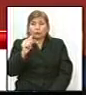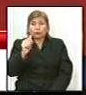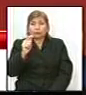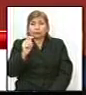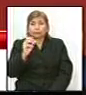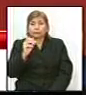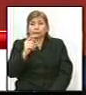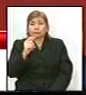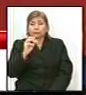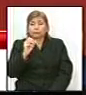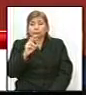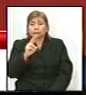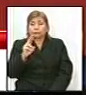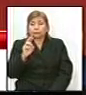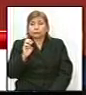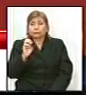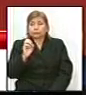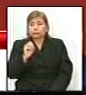Torres.